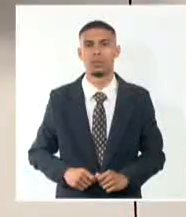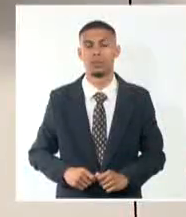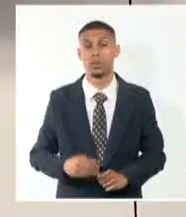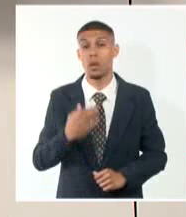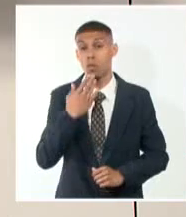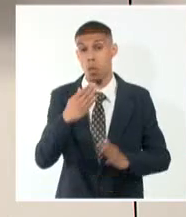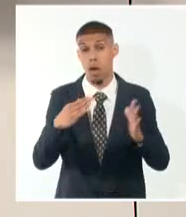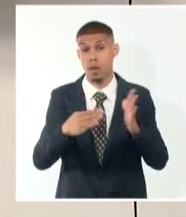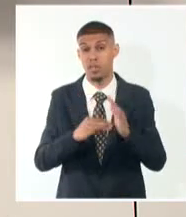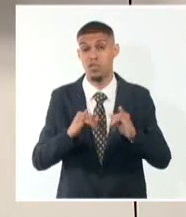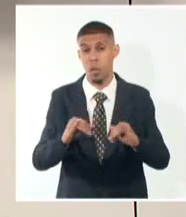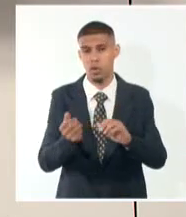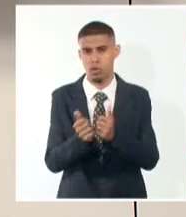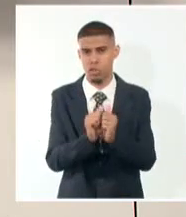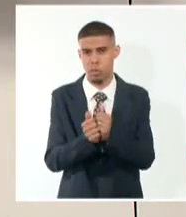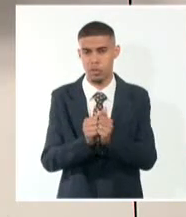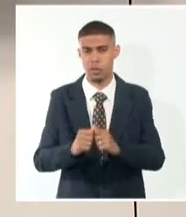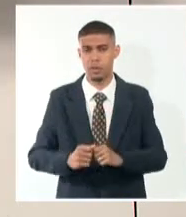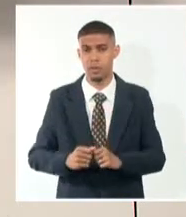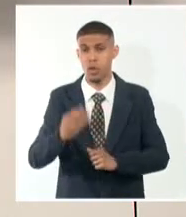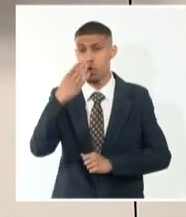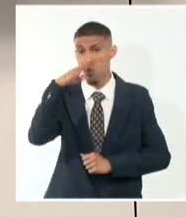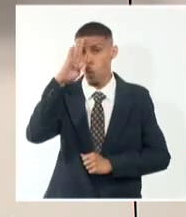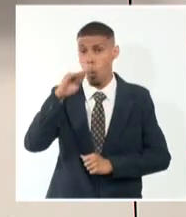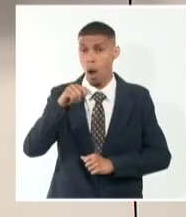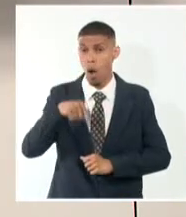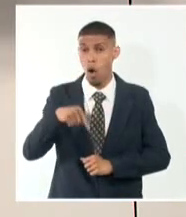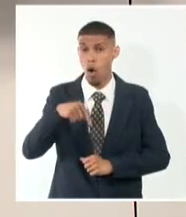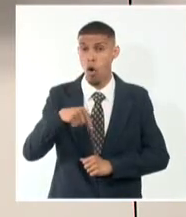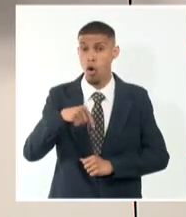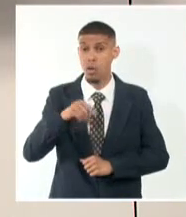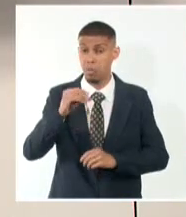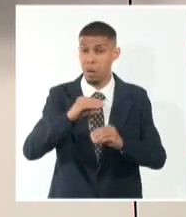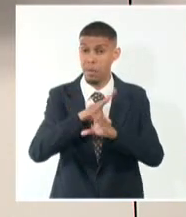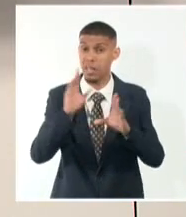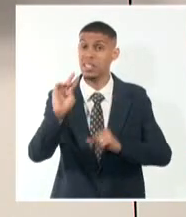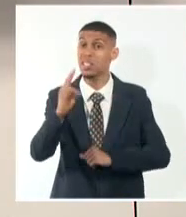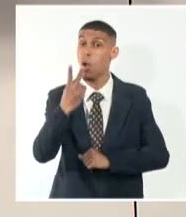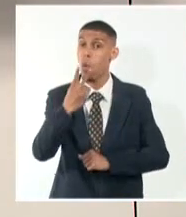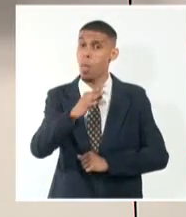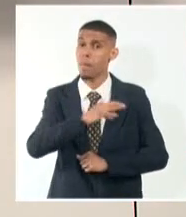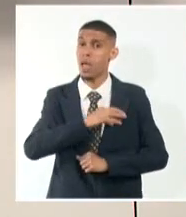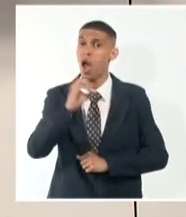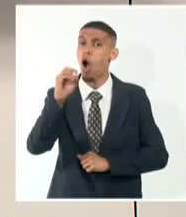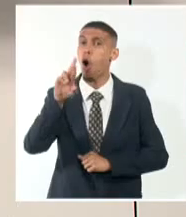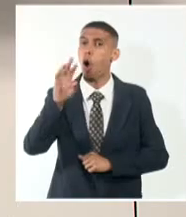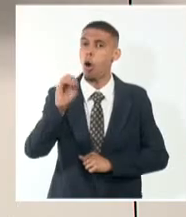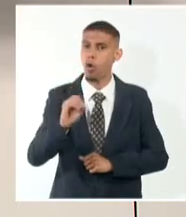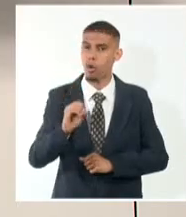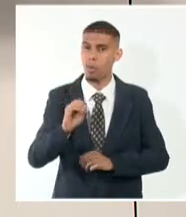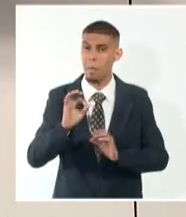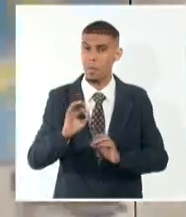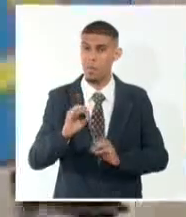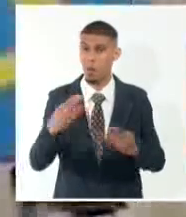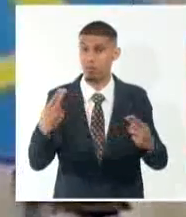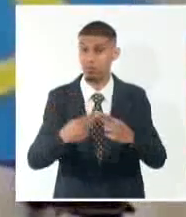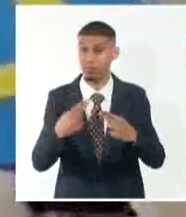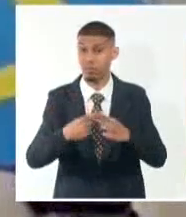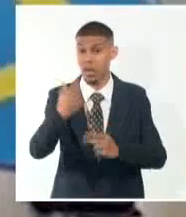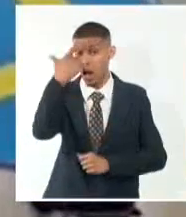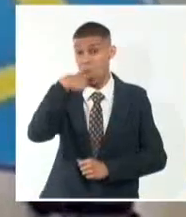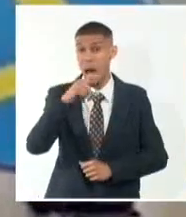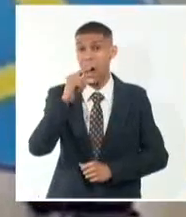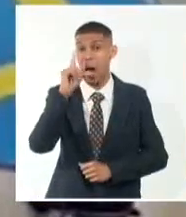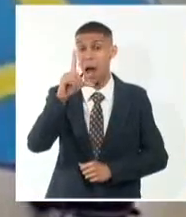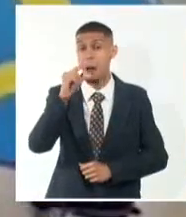Muy buenas tardes, Actualidad Deportiva. Cuba consiguió esta mañana su segunda medalla de oro en los quintos Juegos del ALBA. Según reseña el portal digital